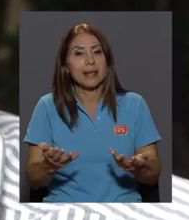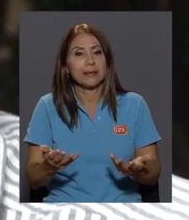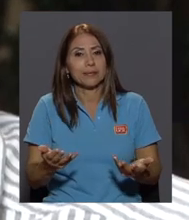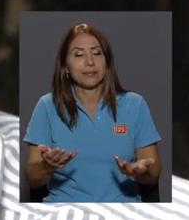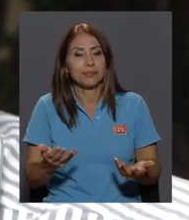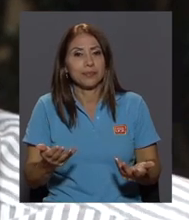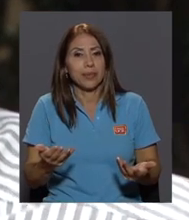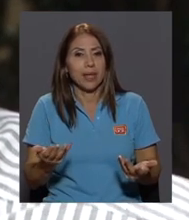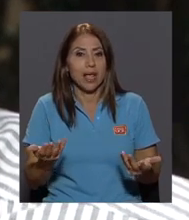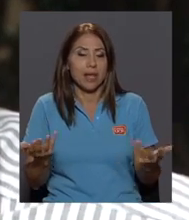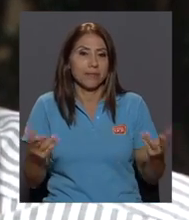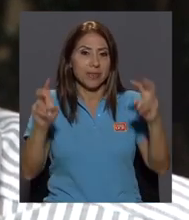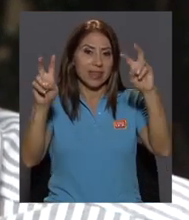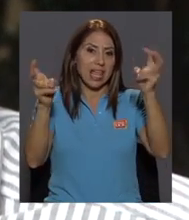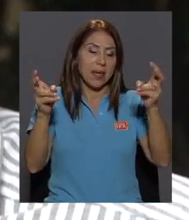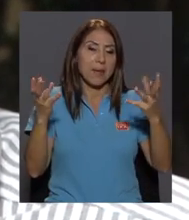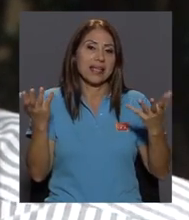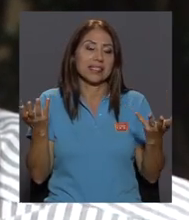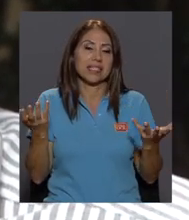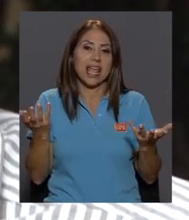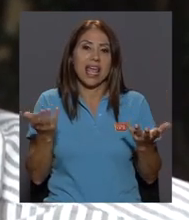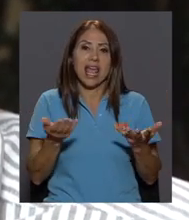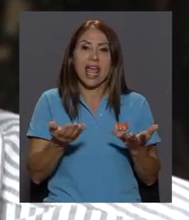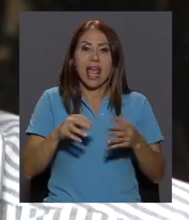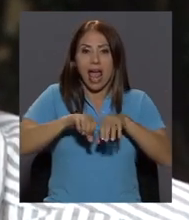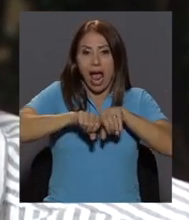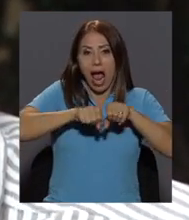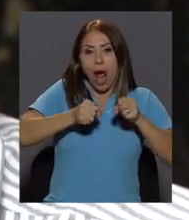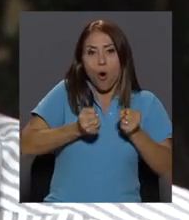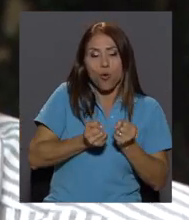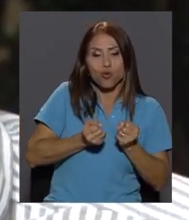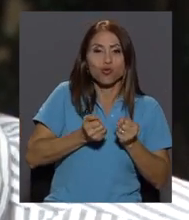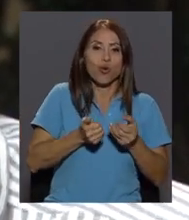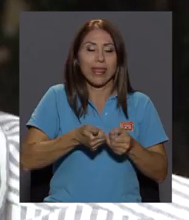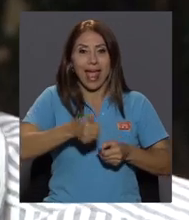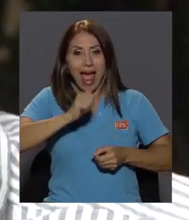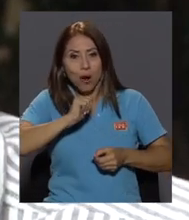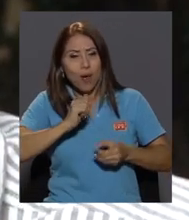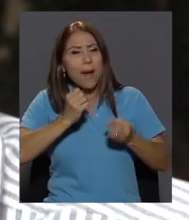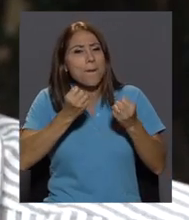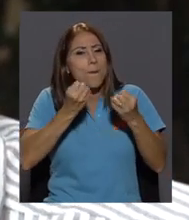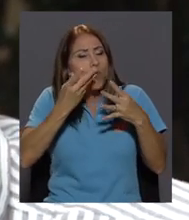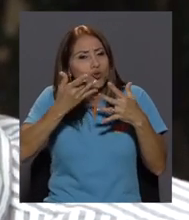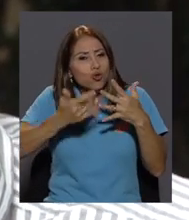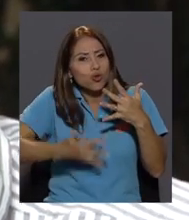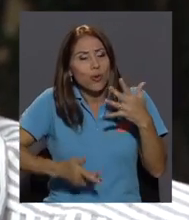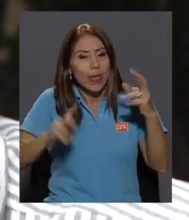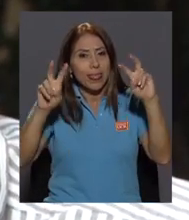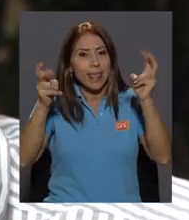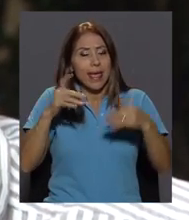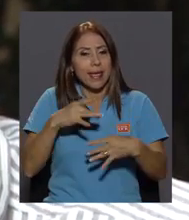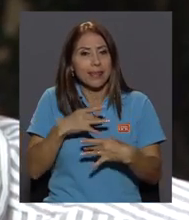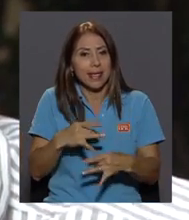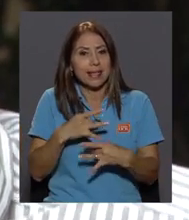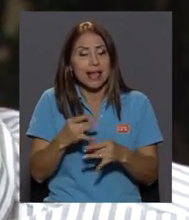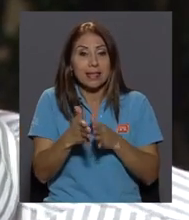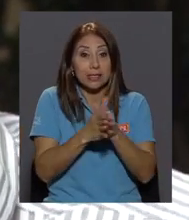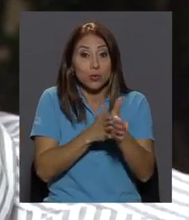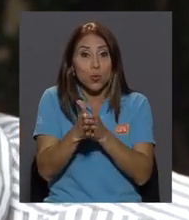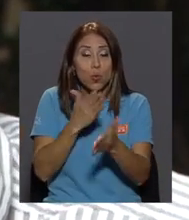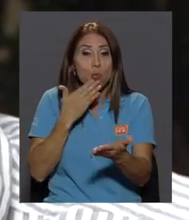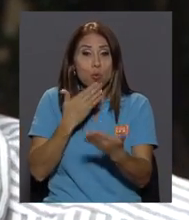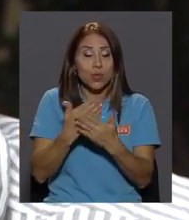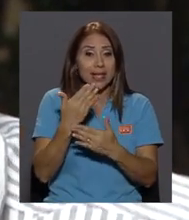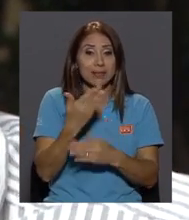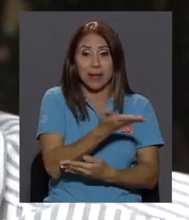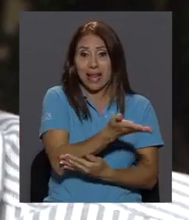de temas de, como digamos, de ahorro de agua, etcétera. Muchos temas que son interesantes y que son útiles para